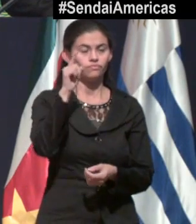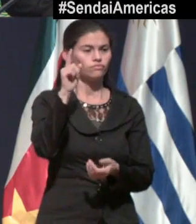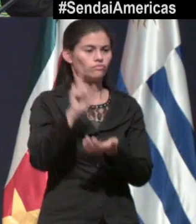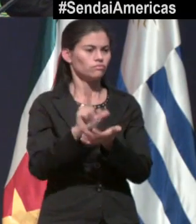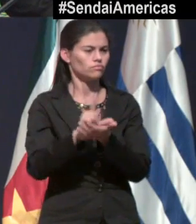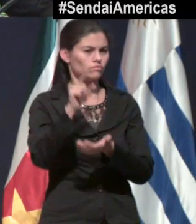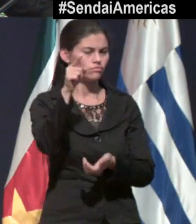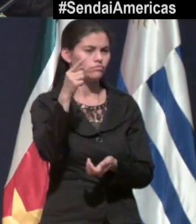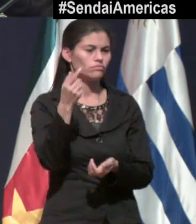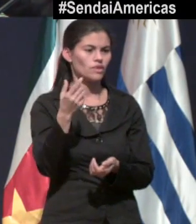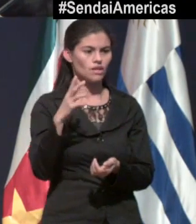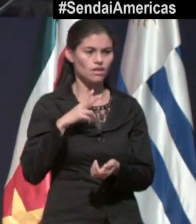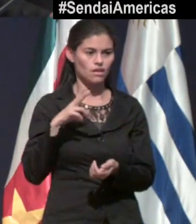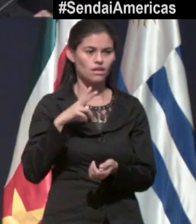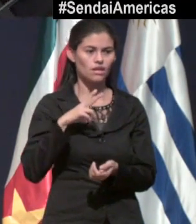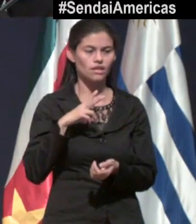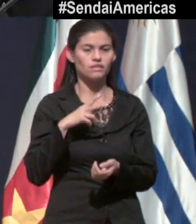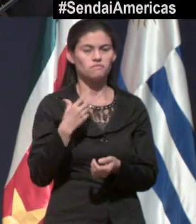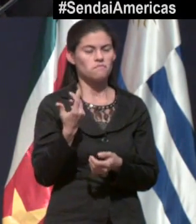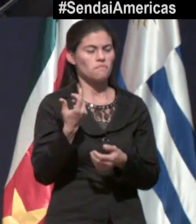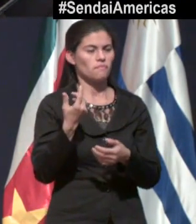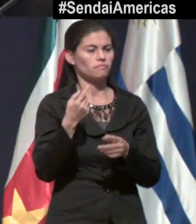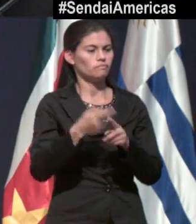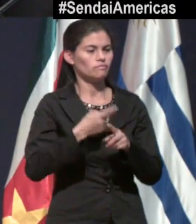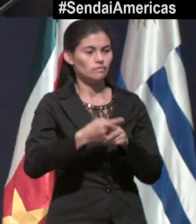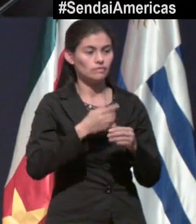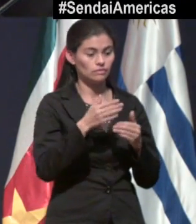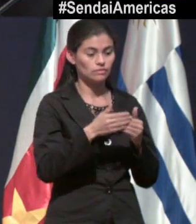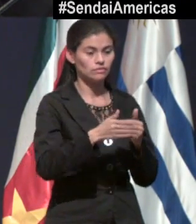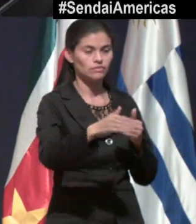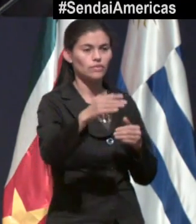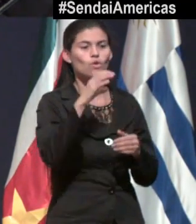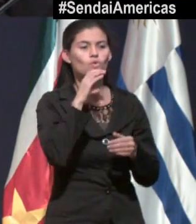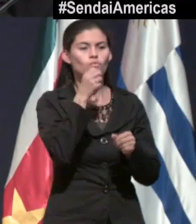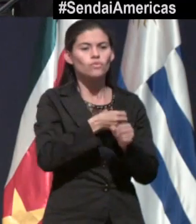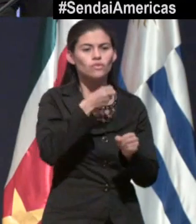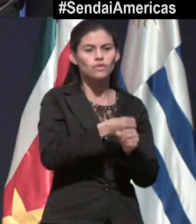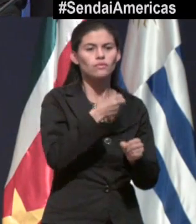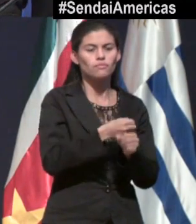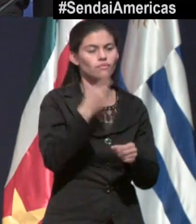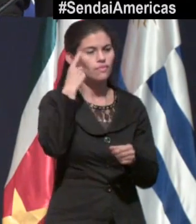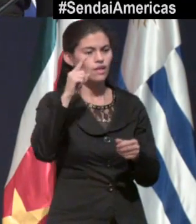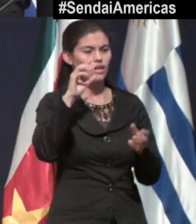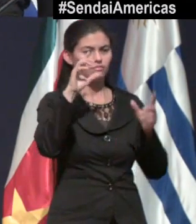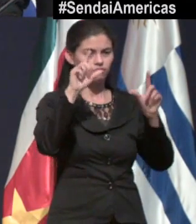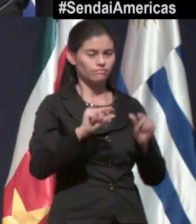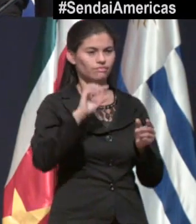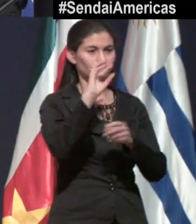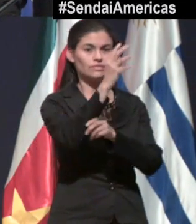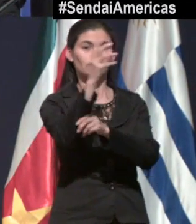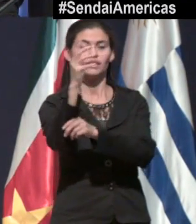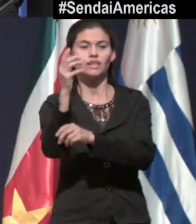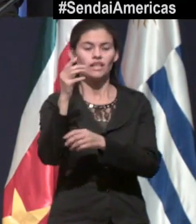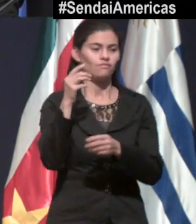va a haber un periodo de varios meses en los que el tema de gestión del riesgo de desastres va a estar